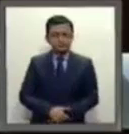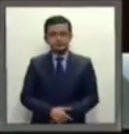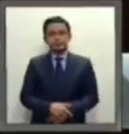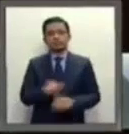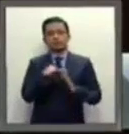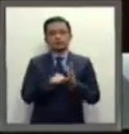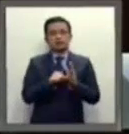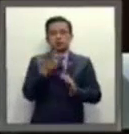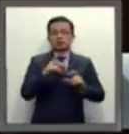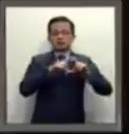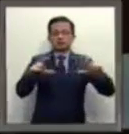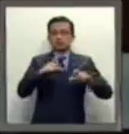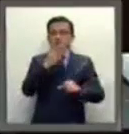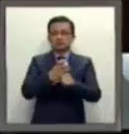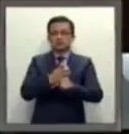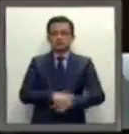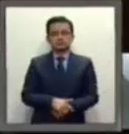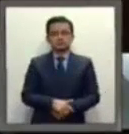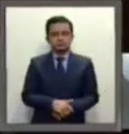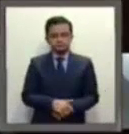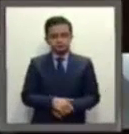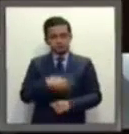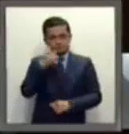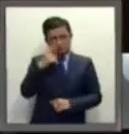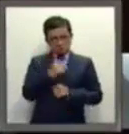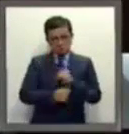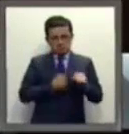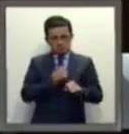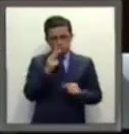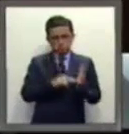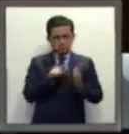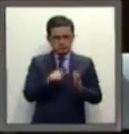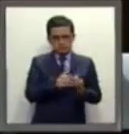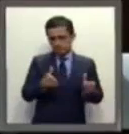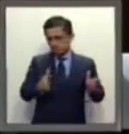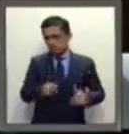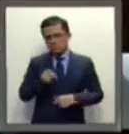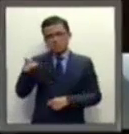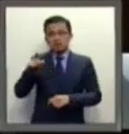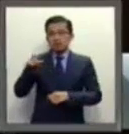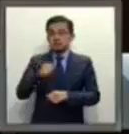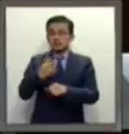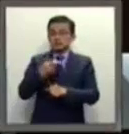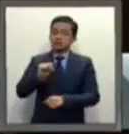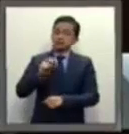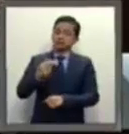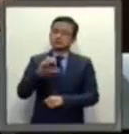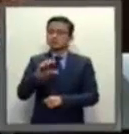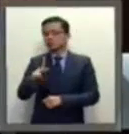Artículo 10, párrafo tercero. Durante el ejercicio fiscal 2017, la Secretaría de Hacienda y Crédito